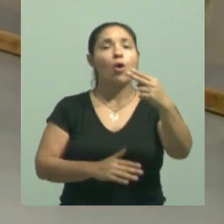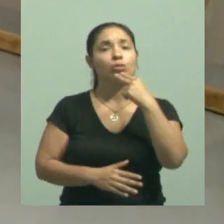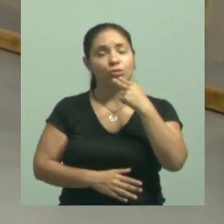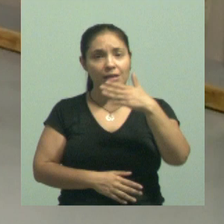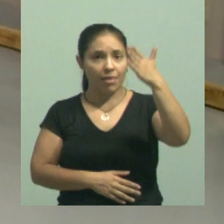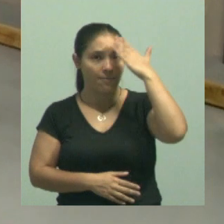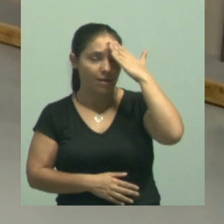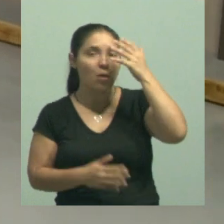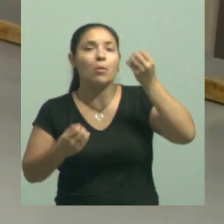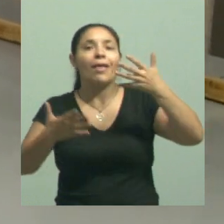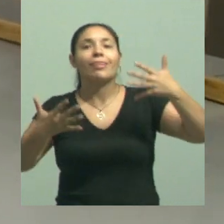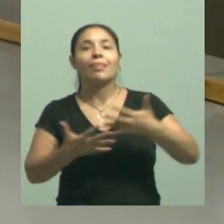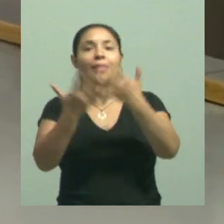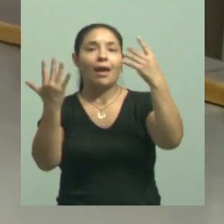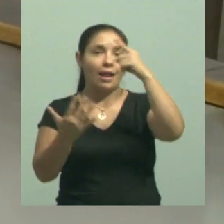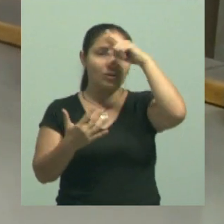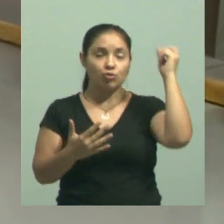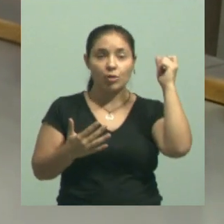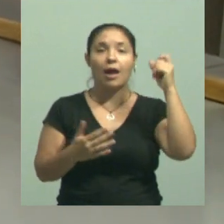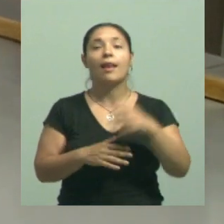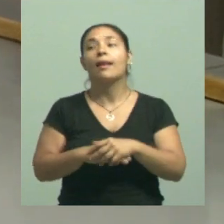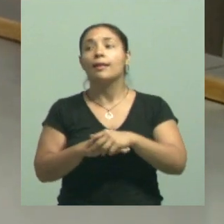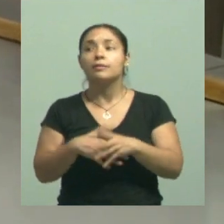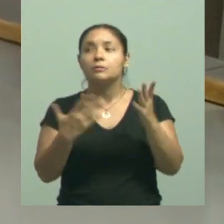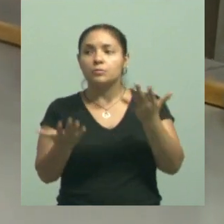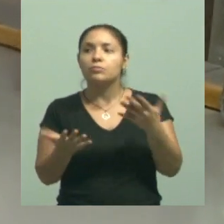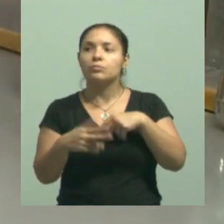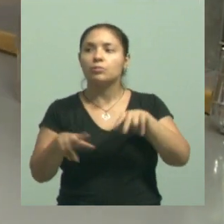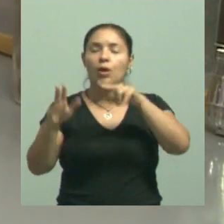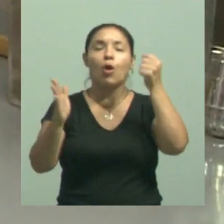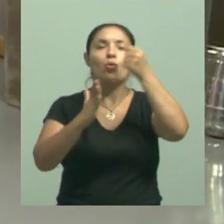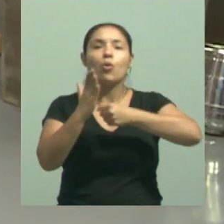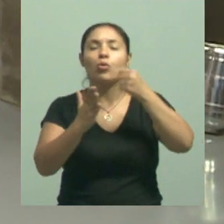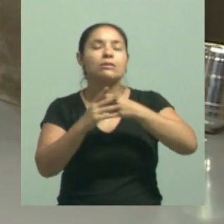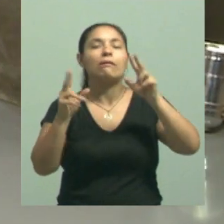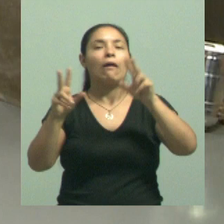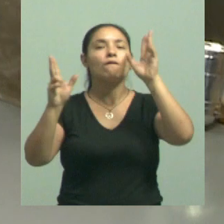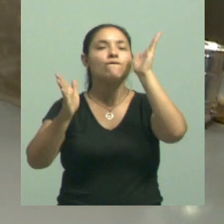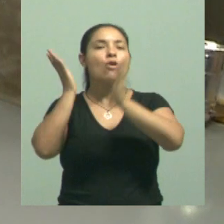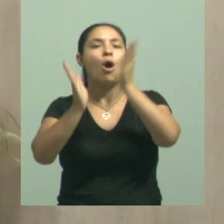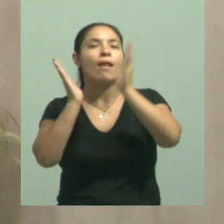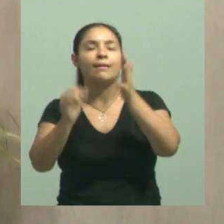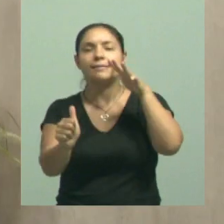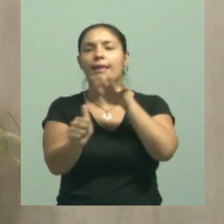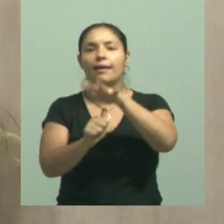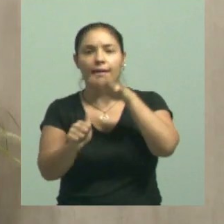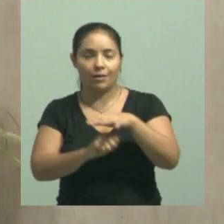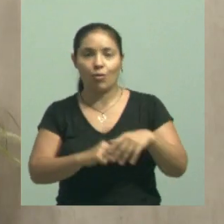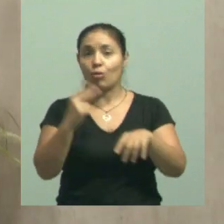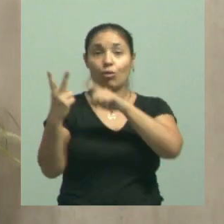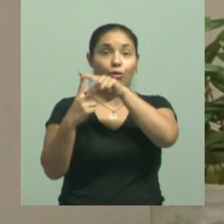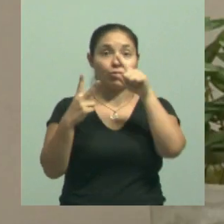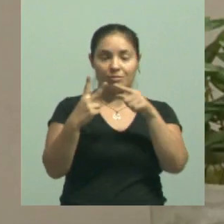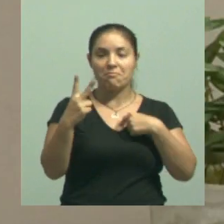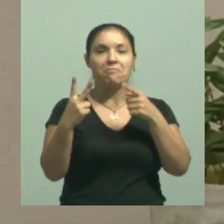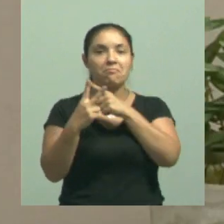el Día Nacional de la Lucha, estoy viendo todo el nombre, contra la violencia de género en los medios. ¿Qué dos temas? ¿No? Son dos temas que están